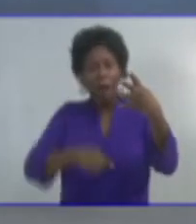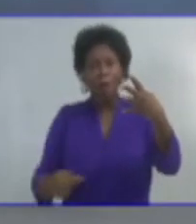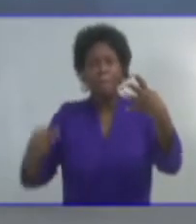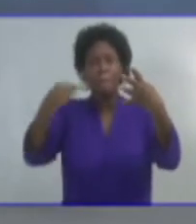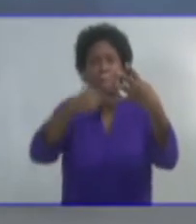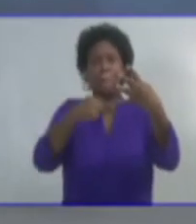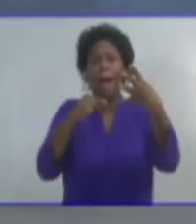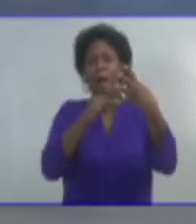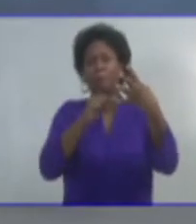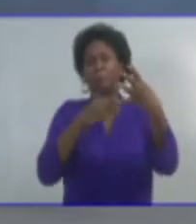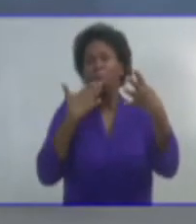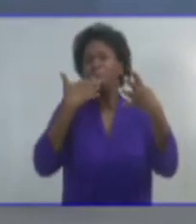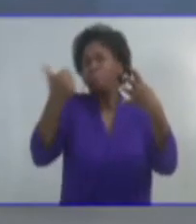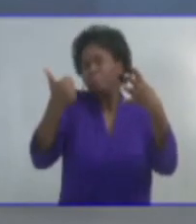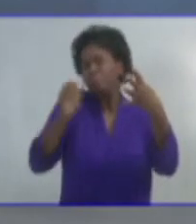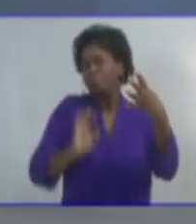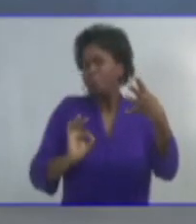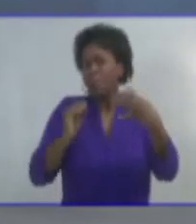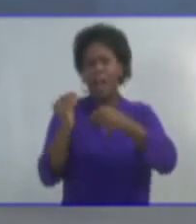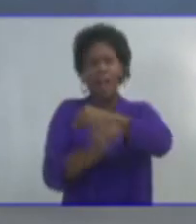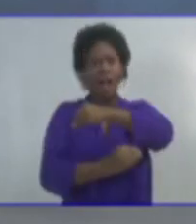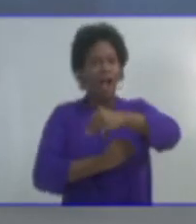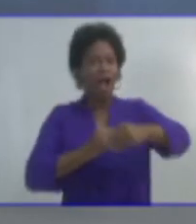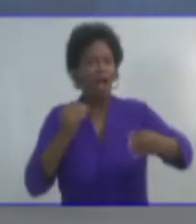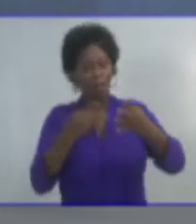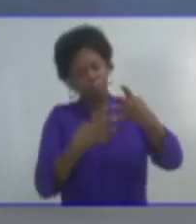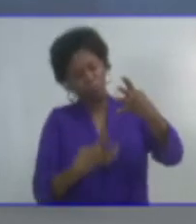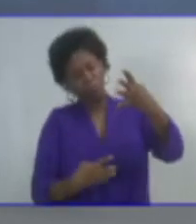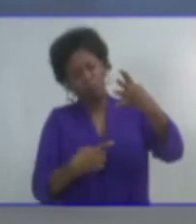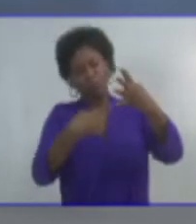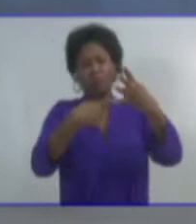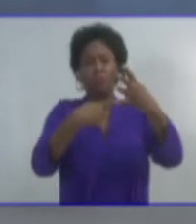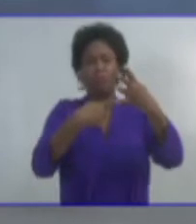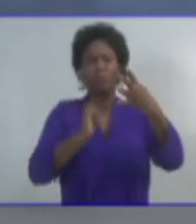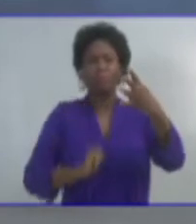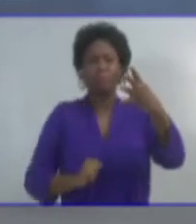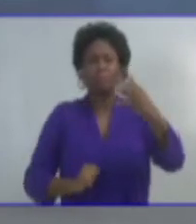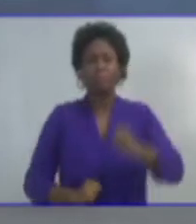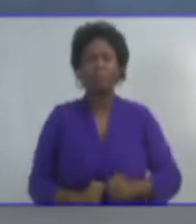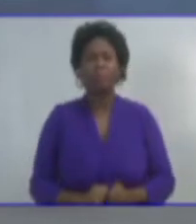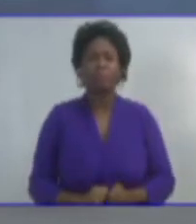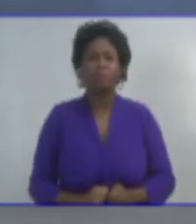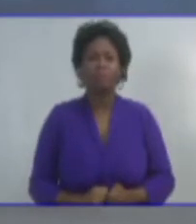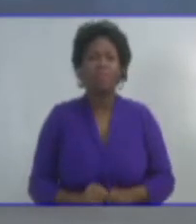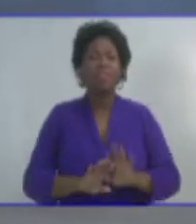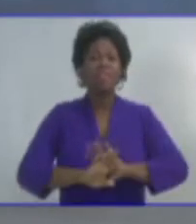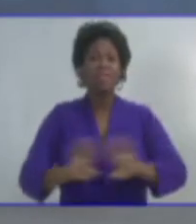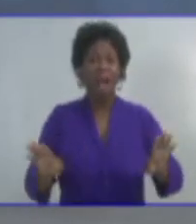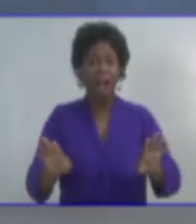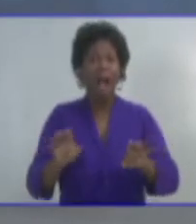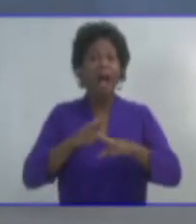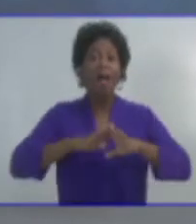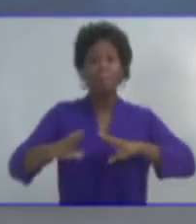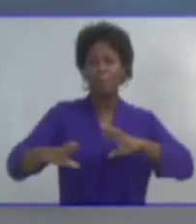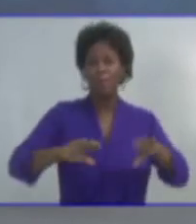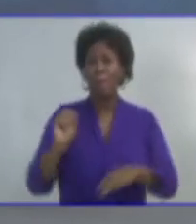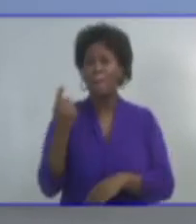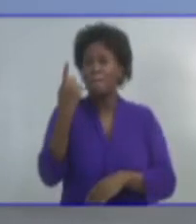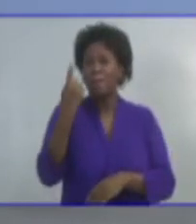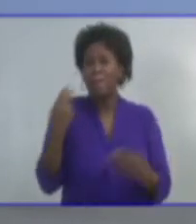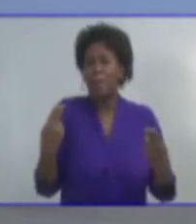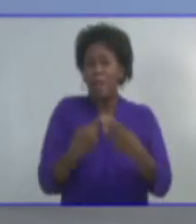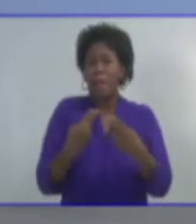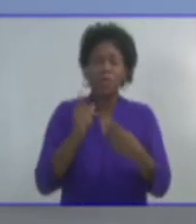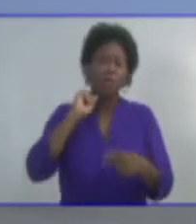de béisbol, bueno, asciende nuestra nación al puesto número 7 y estaremos ya en el Premier 12